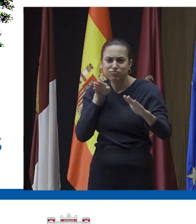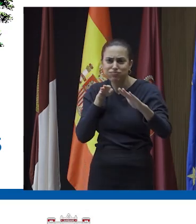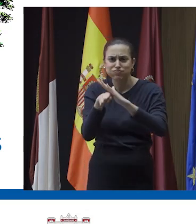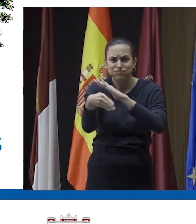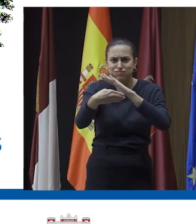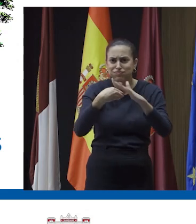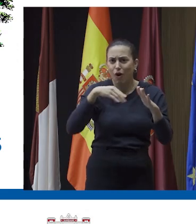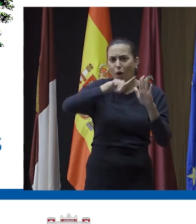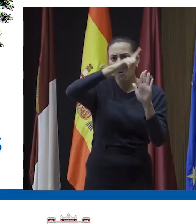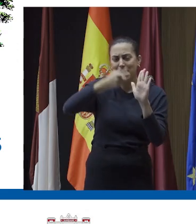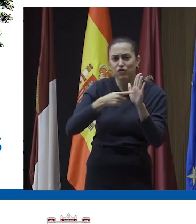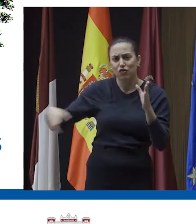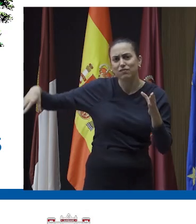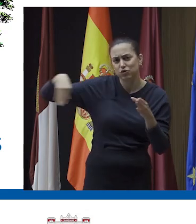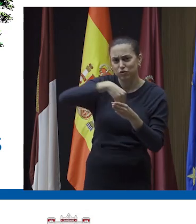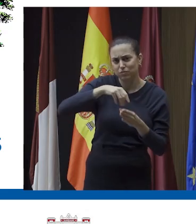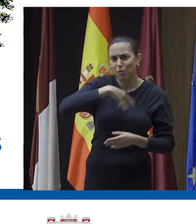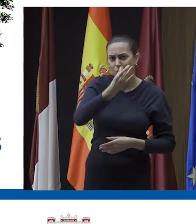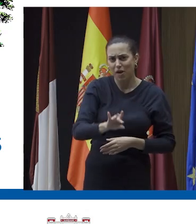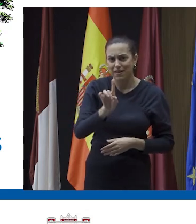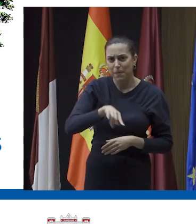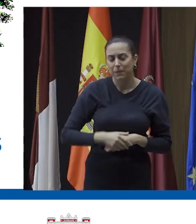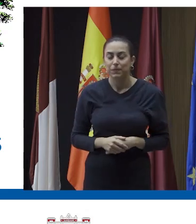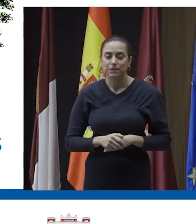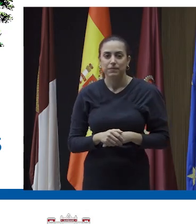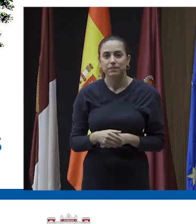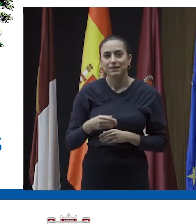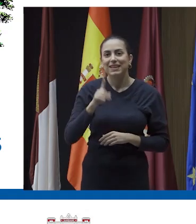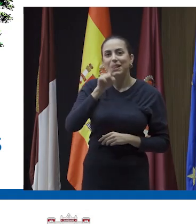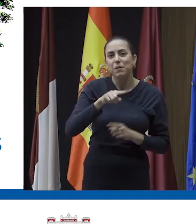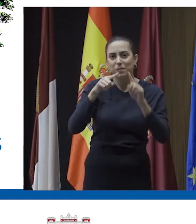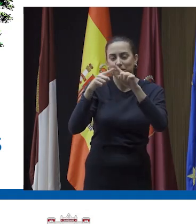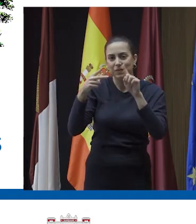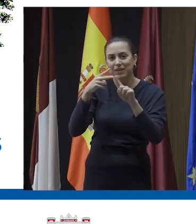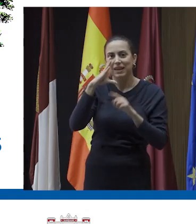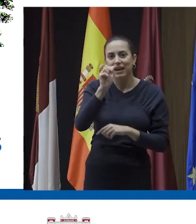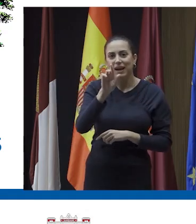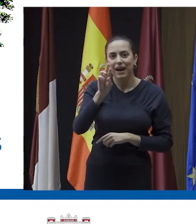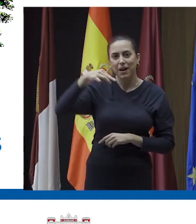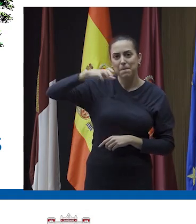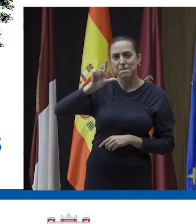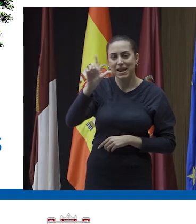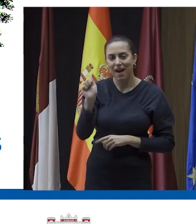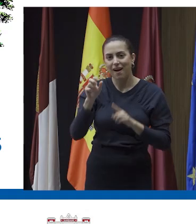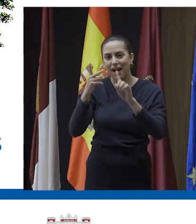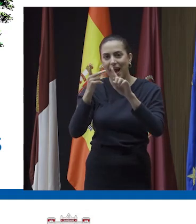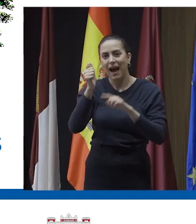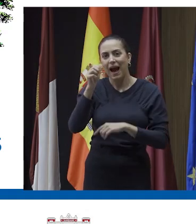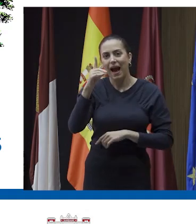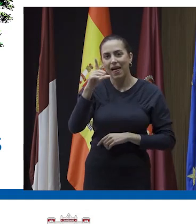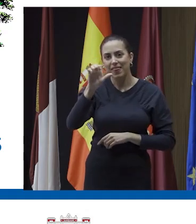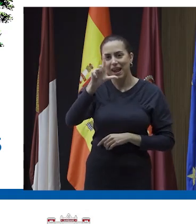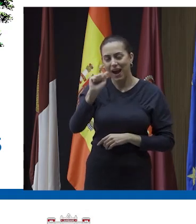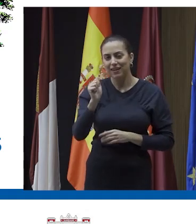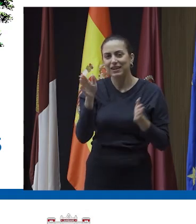conocimiento inclusivo y accesible. Por supuesto, a Carmela y Adela, nuestras compañeras gráficas, que ya